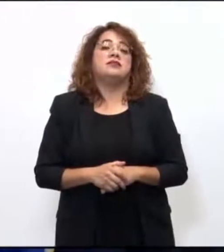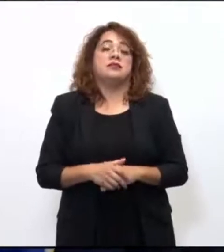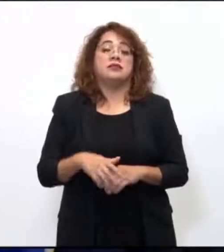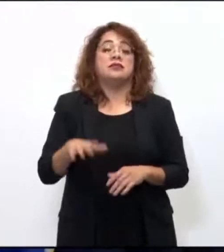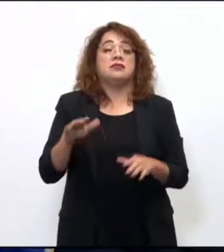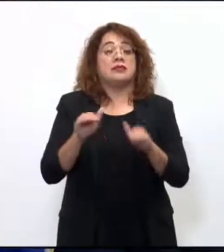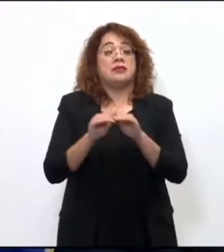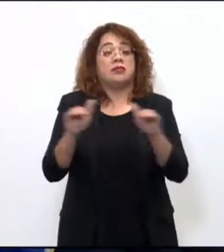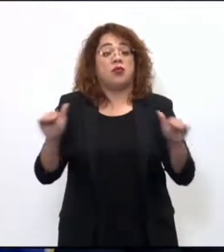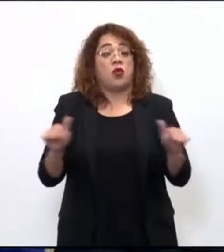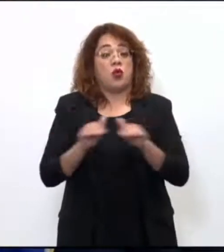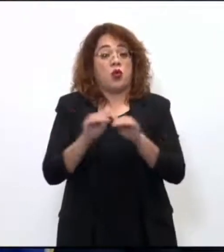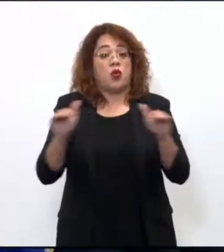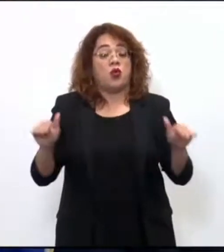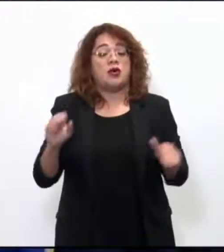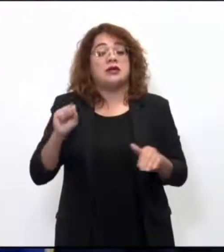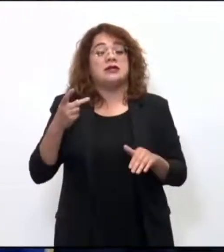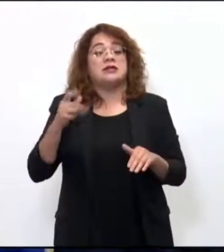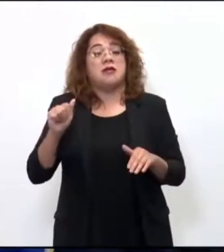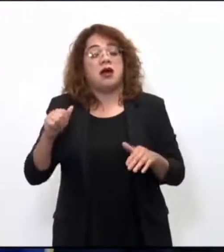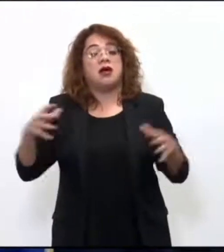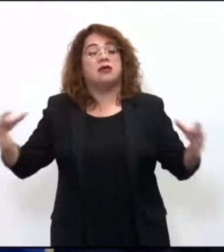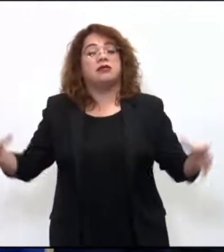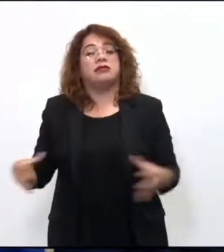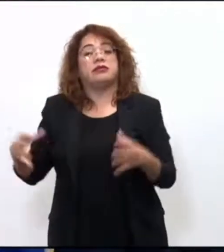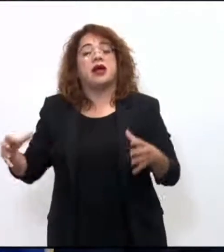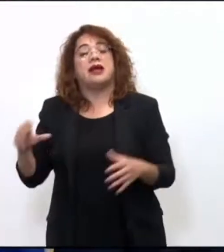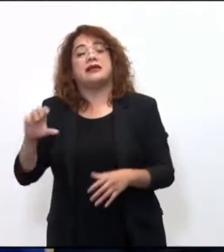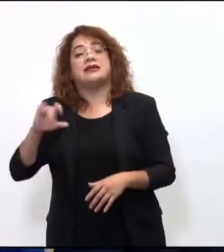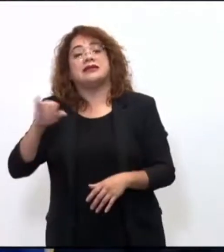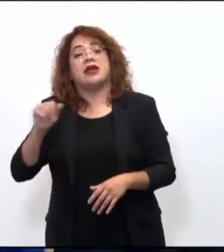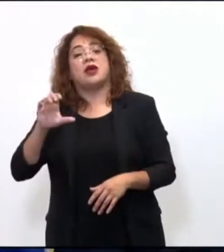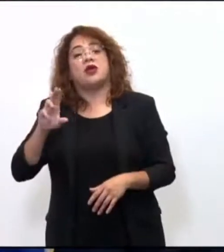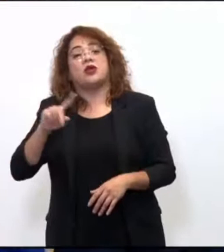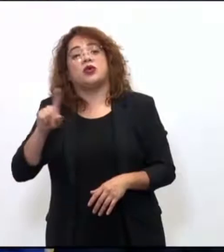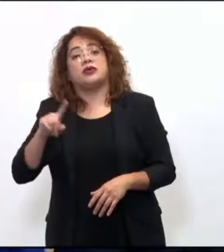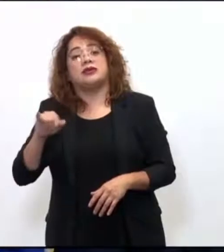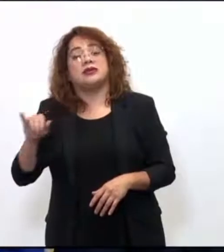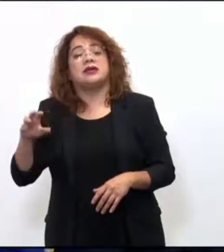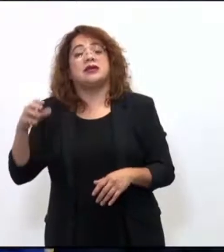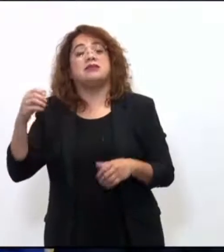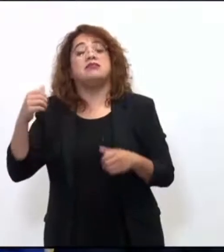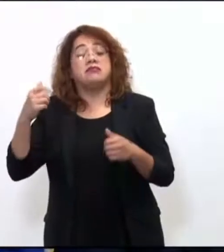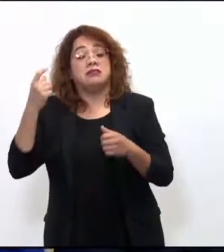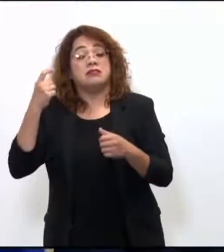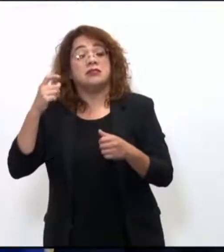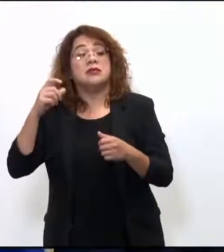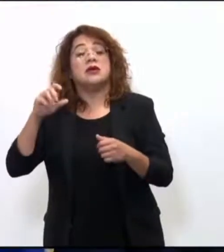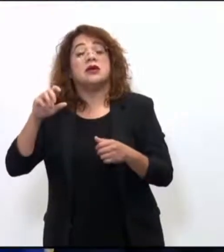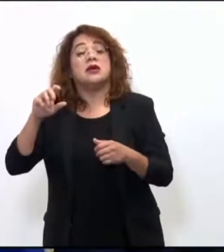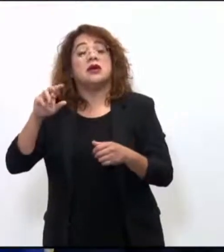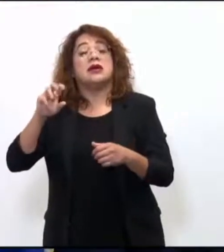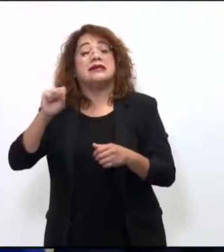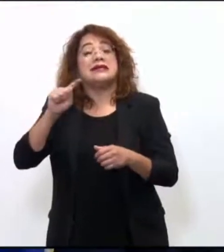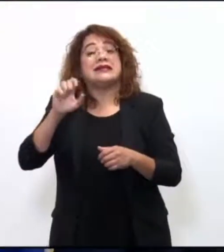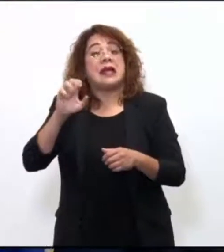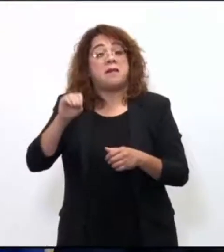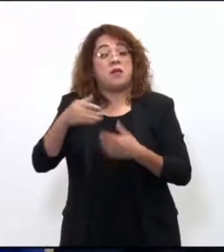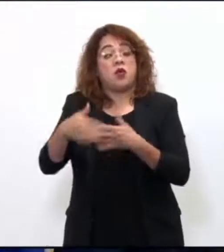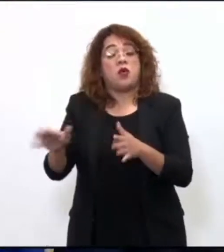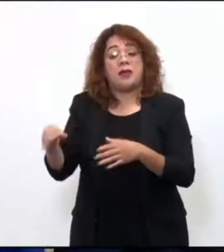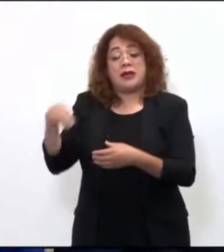Las piscinas, spas, jacuzzis, saunas y baños de vapor pueden funcionar en interiores